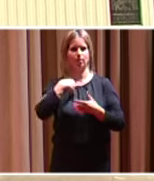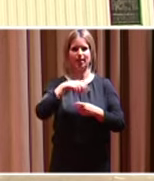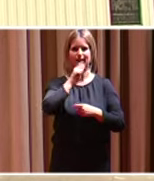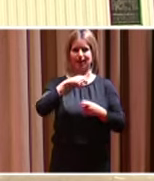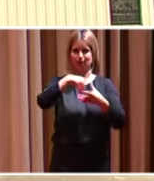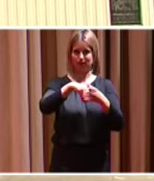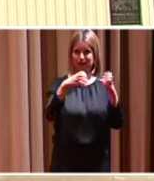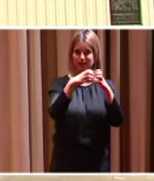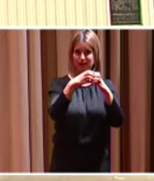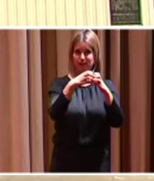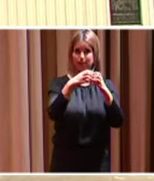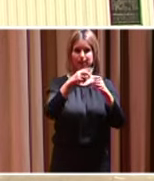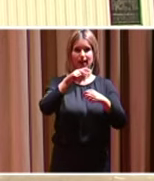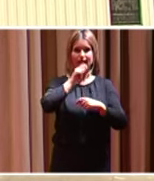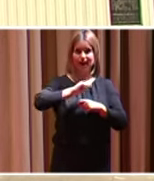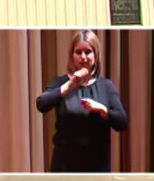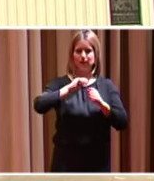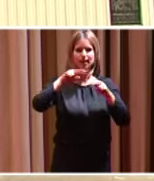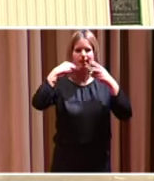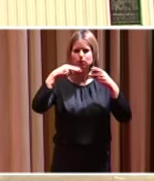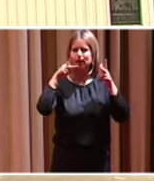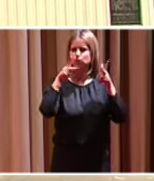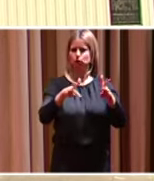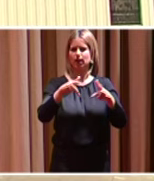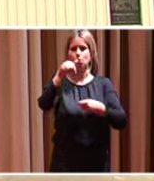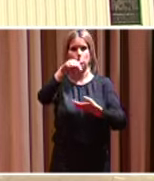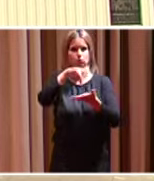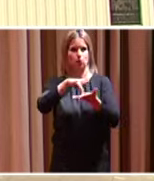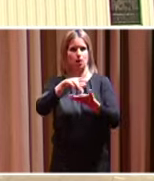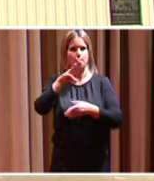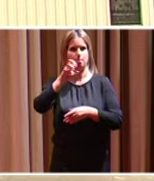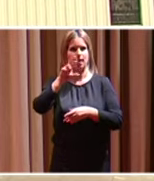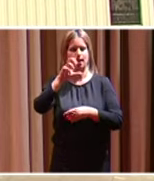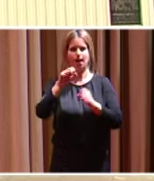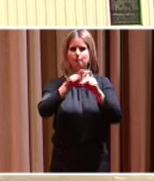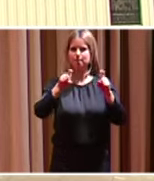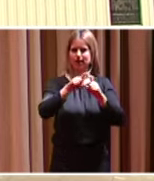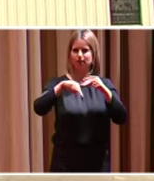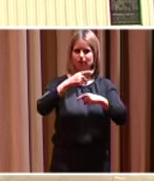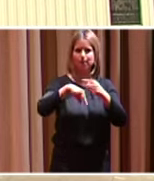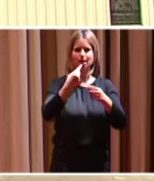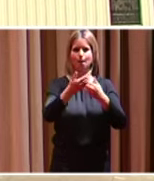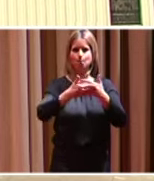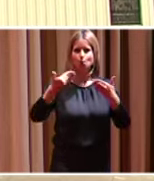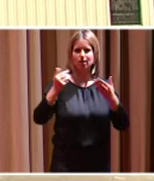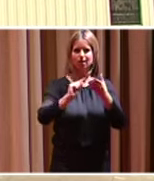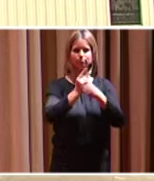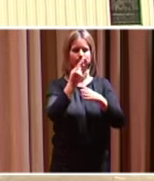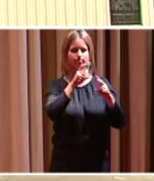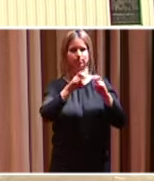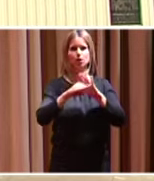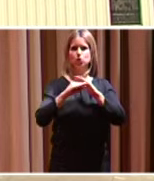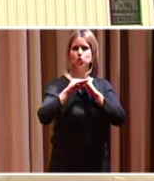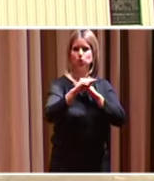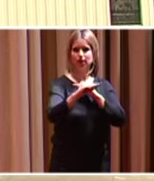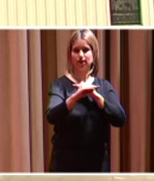Granada, en heladerías, restaurantes y hoteles. Hoy La Perla es una empresa familiar, moderna, innovadora, sostenible,